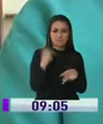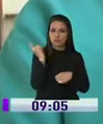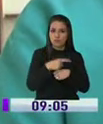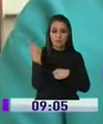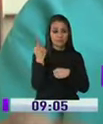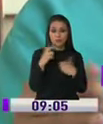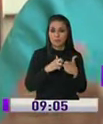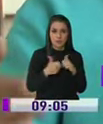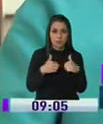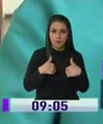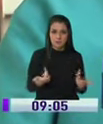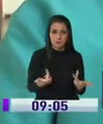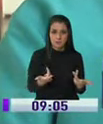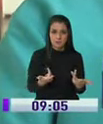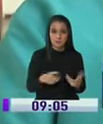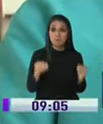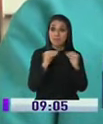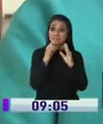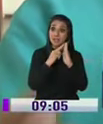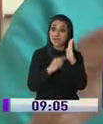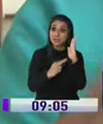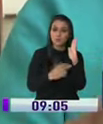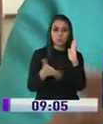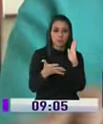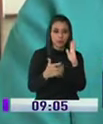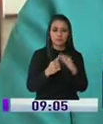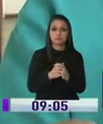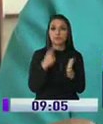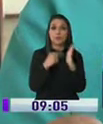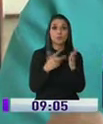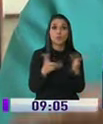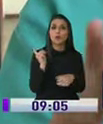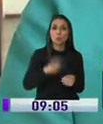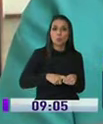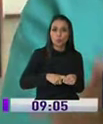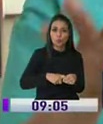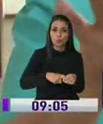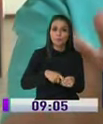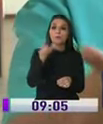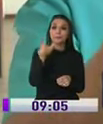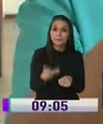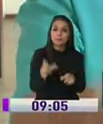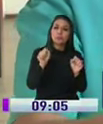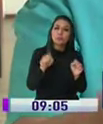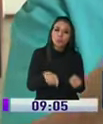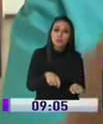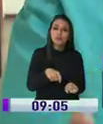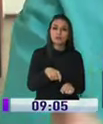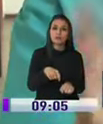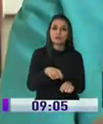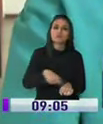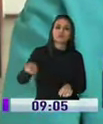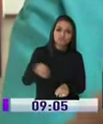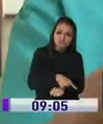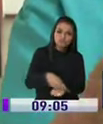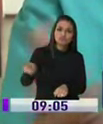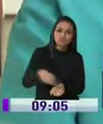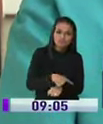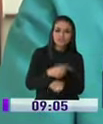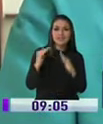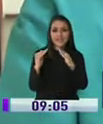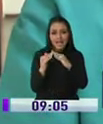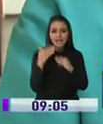ningún problema. O sea, no tiene que cumplir otros requisitos. Digamos que no hay cupos. Esa persona puede mantenerse en un sistema de menor contención